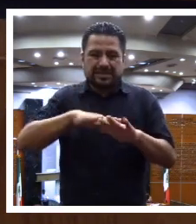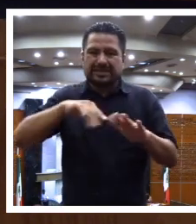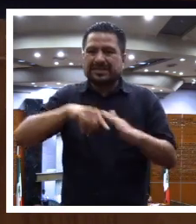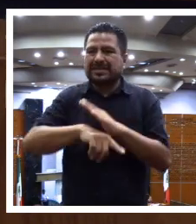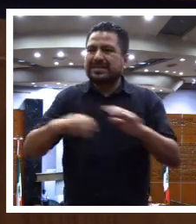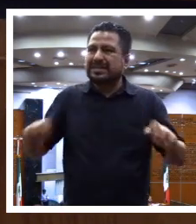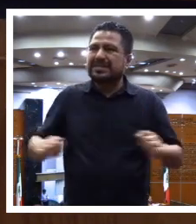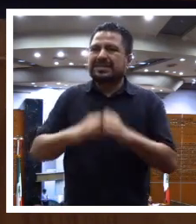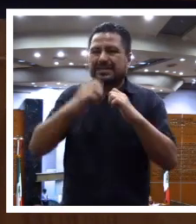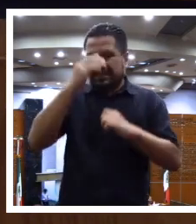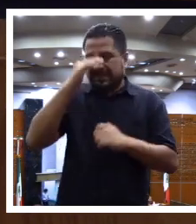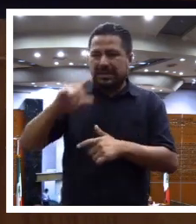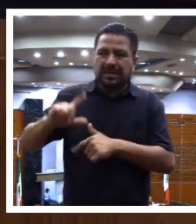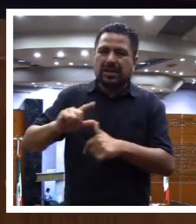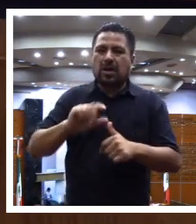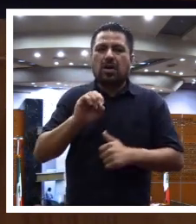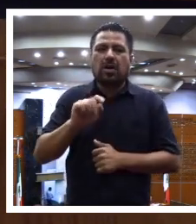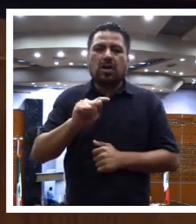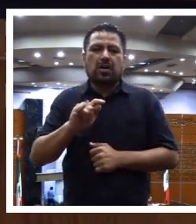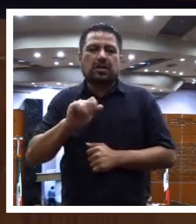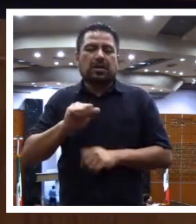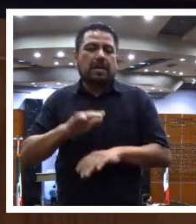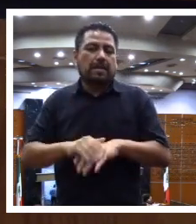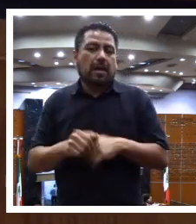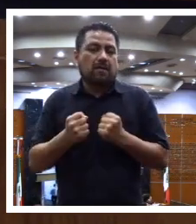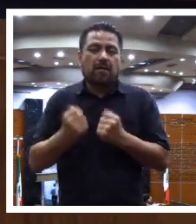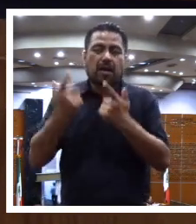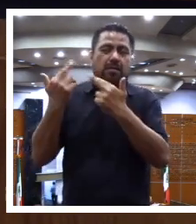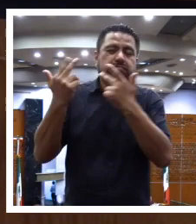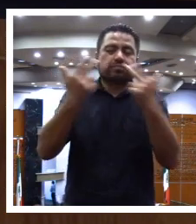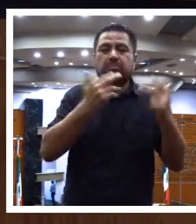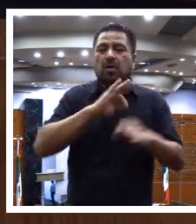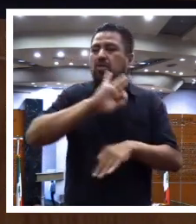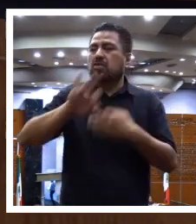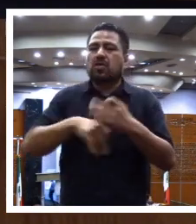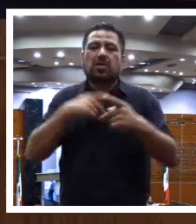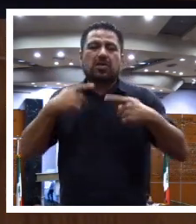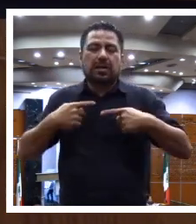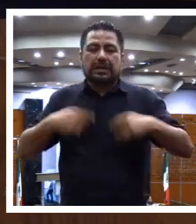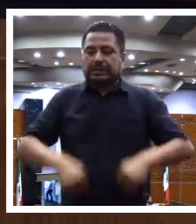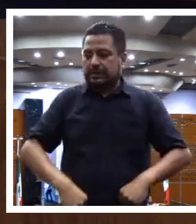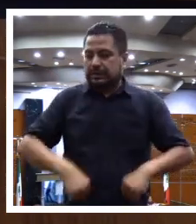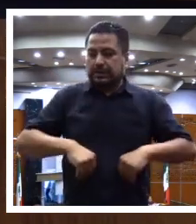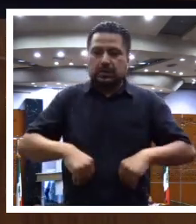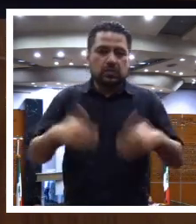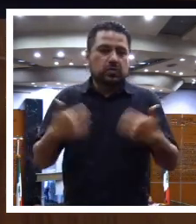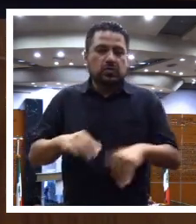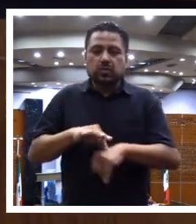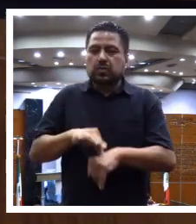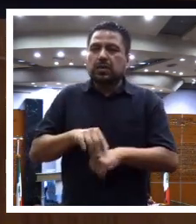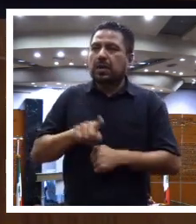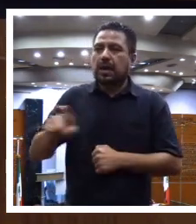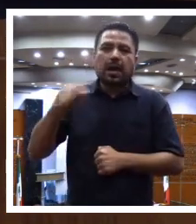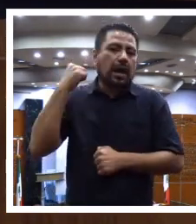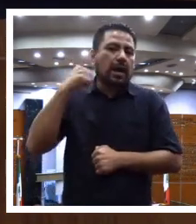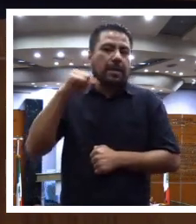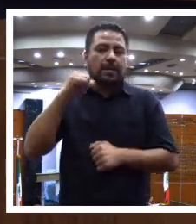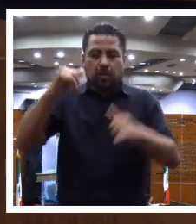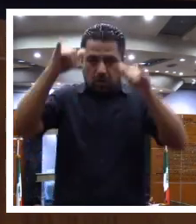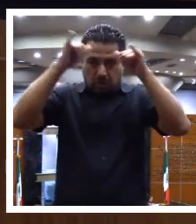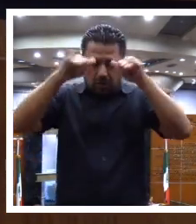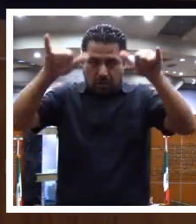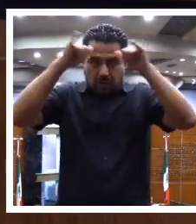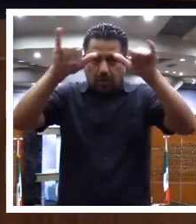que ocasionó el huracán Otis. Su fuerza destructiva la padecimos de manera directa en Acapulco y Coyuca de